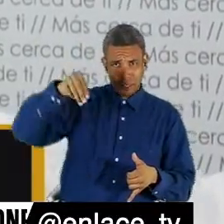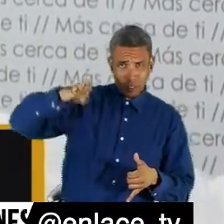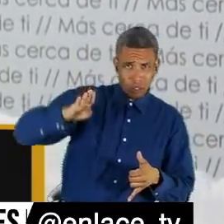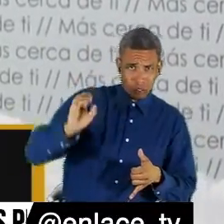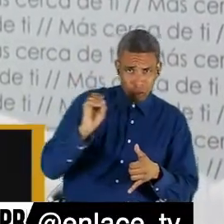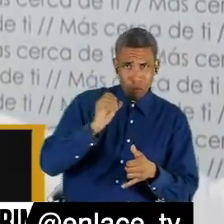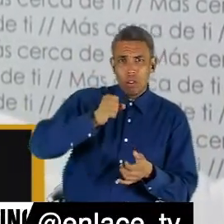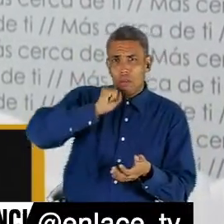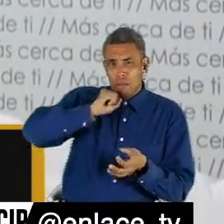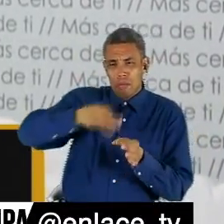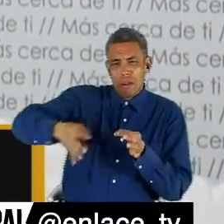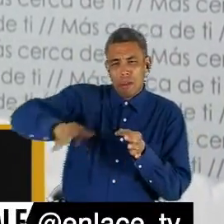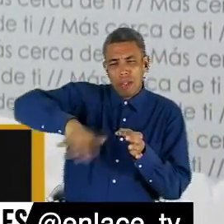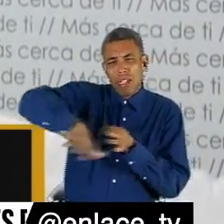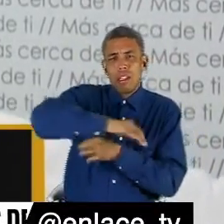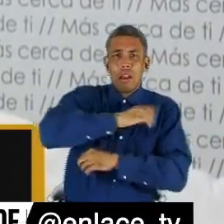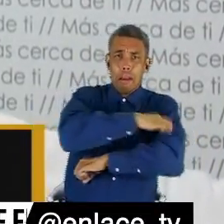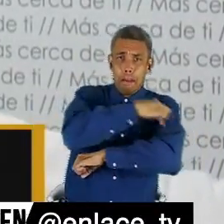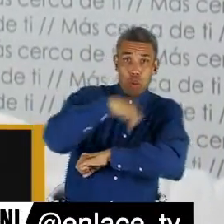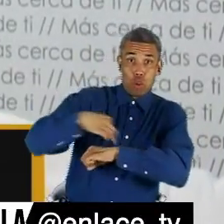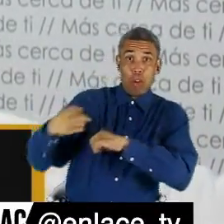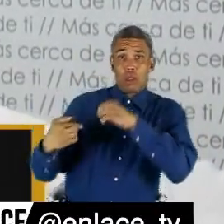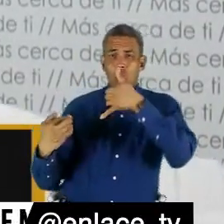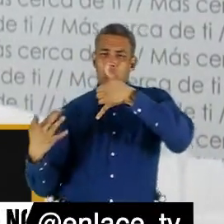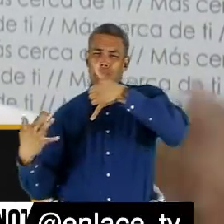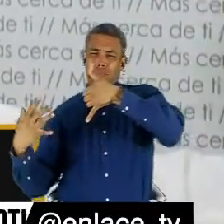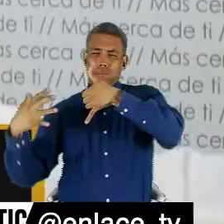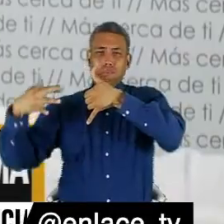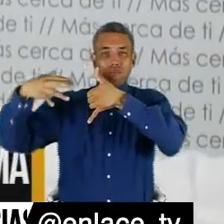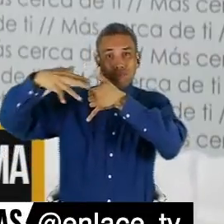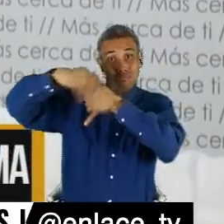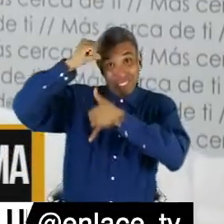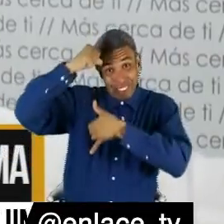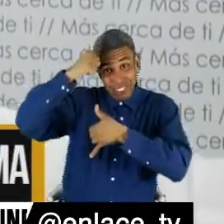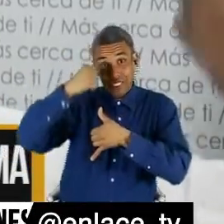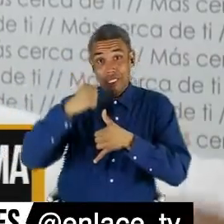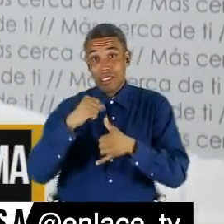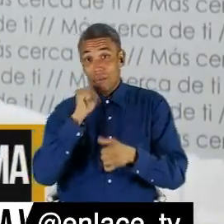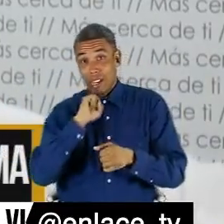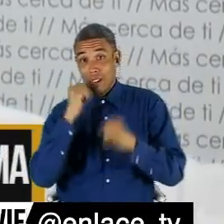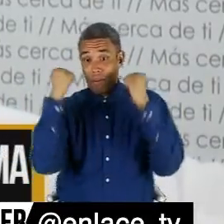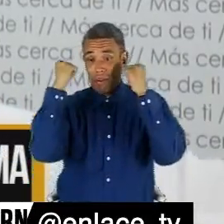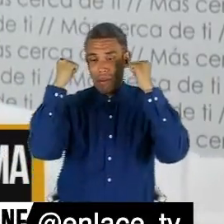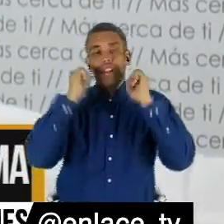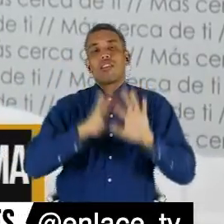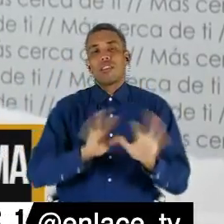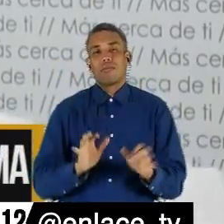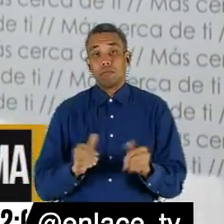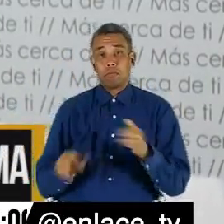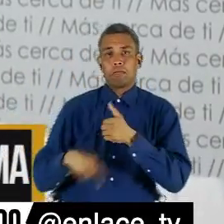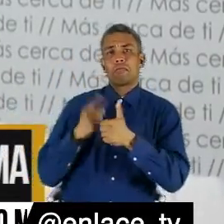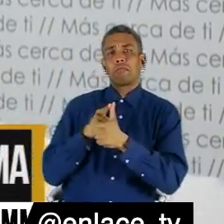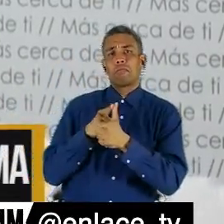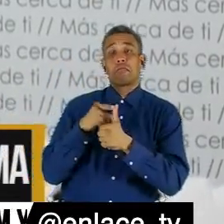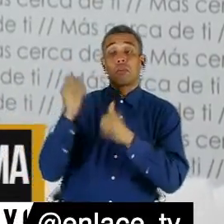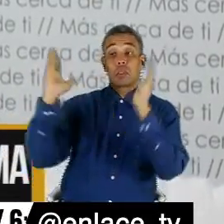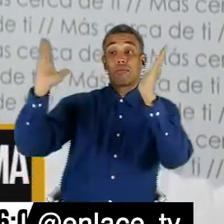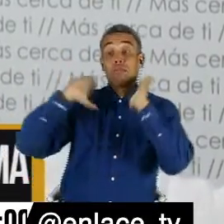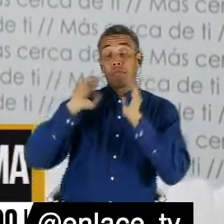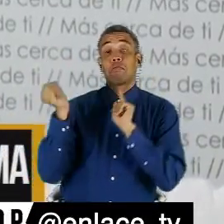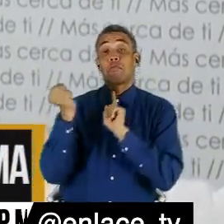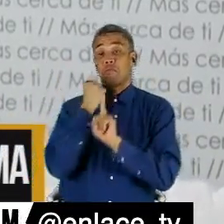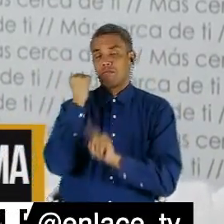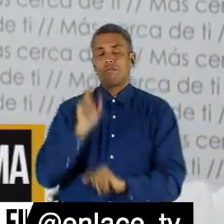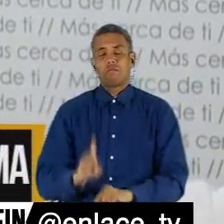primero, el reconocimiento del campesino como sujeto político y social. Segundo, la